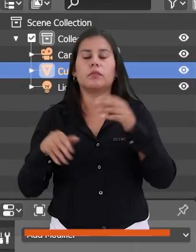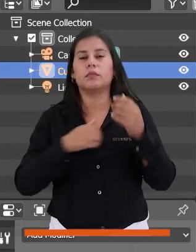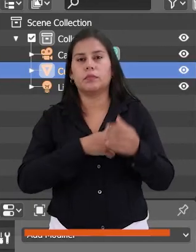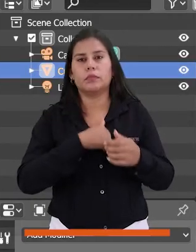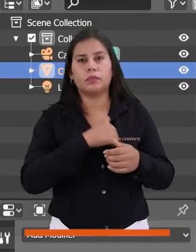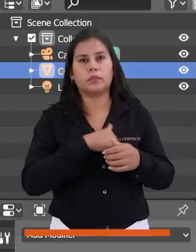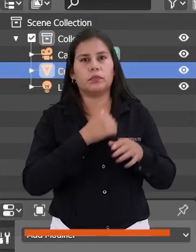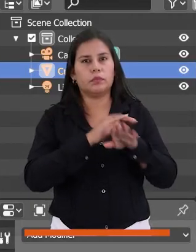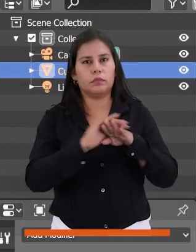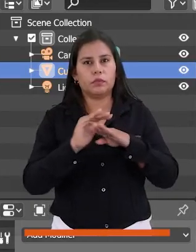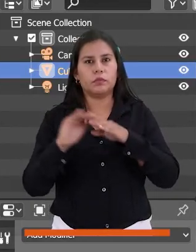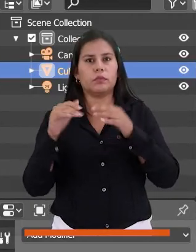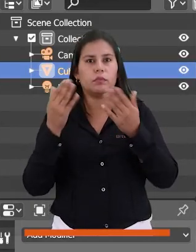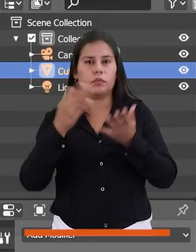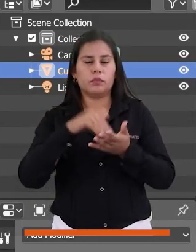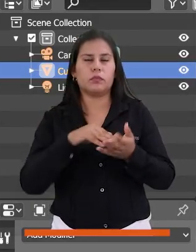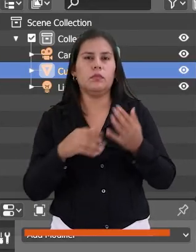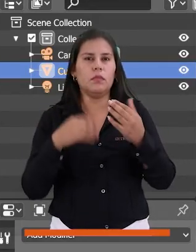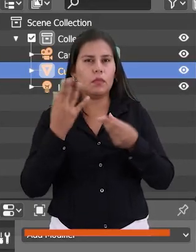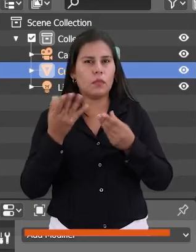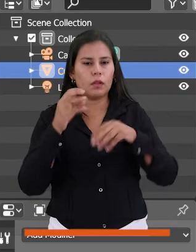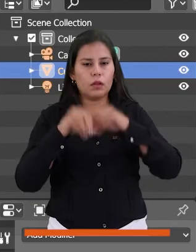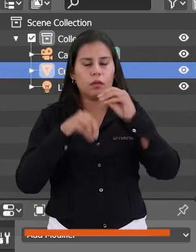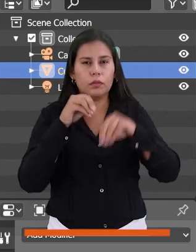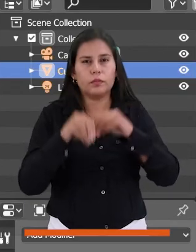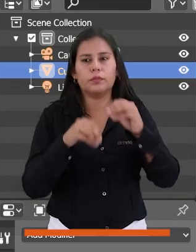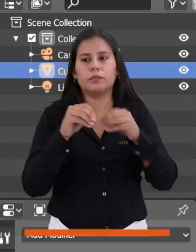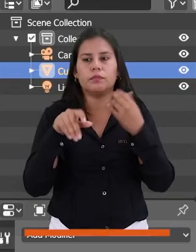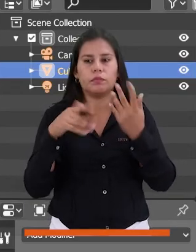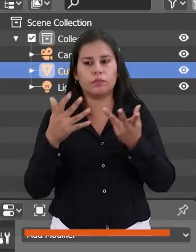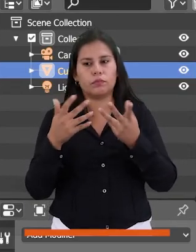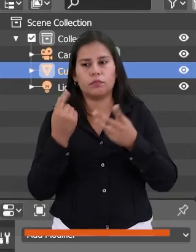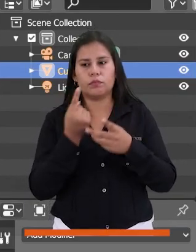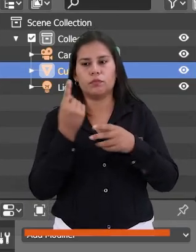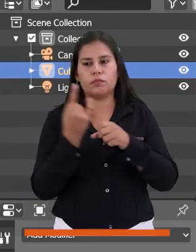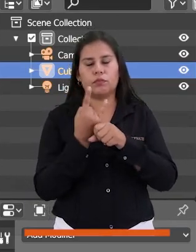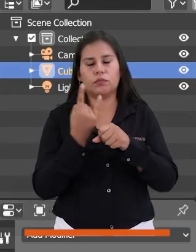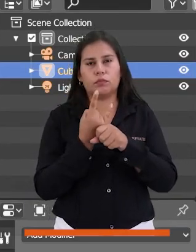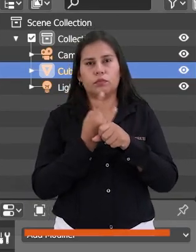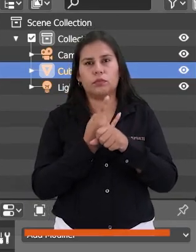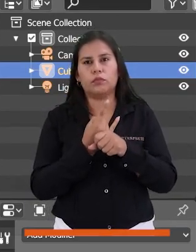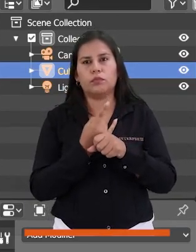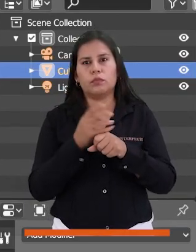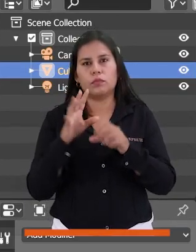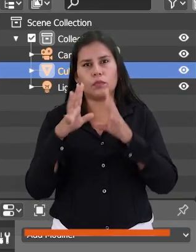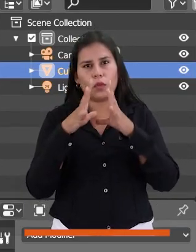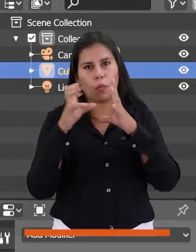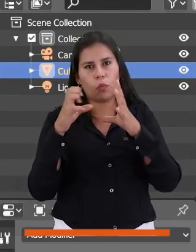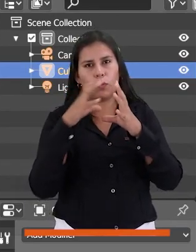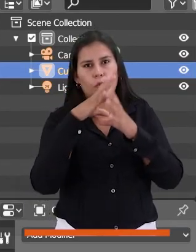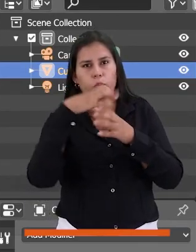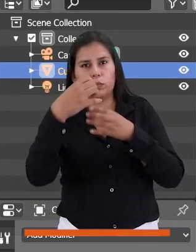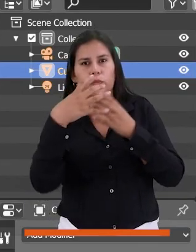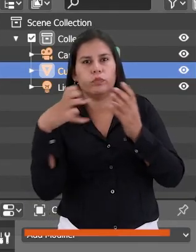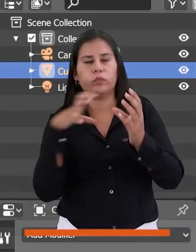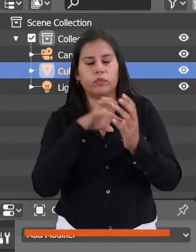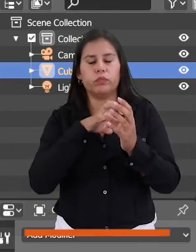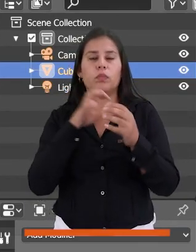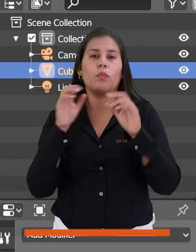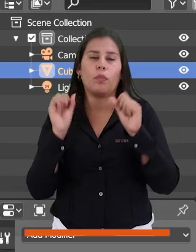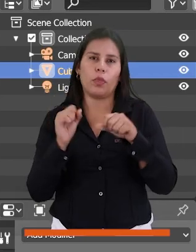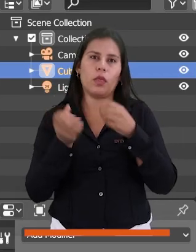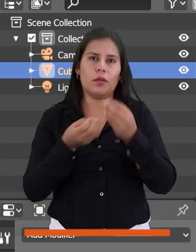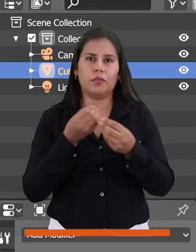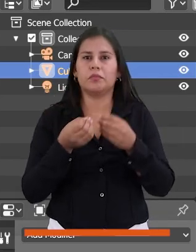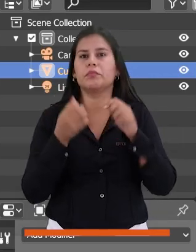a que creen figuras complejas utilizando solamente la herramienta de extruir y la herramienta de